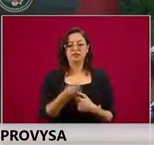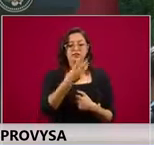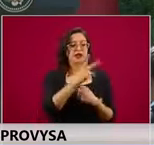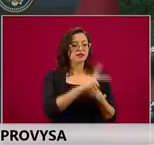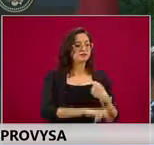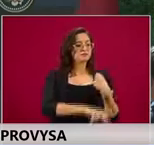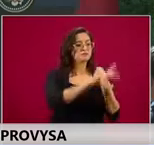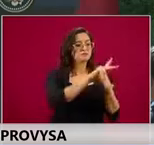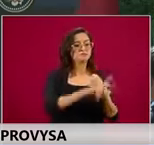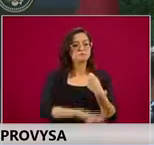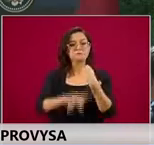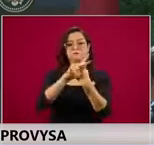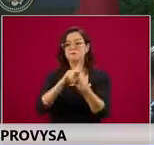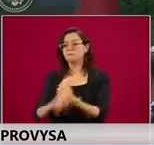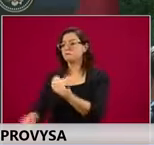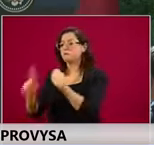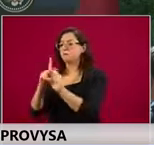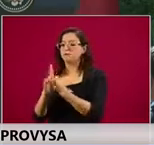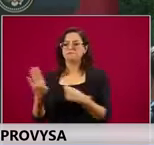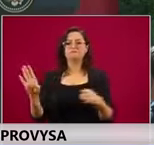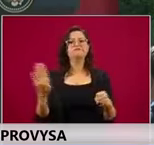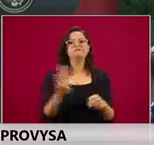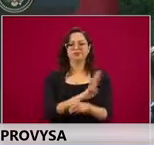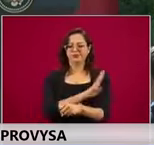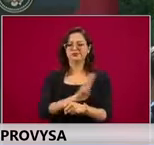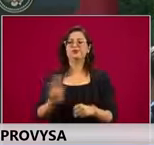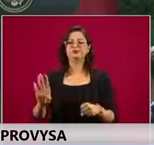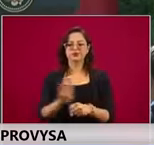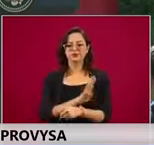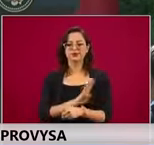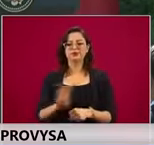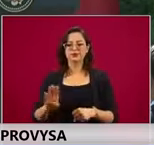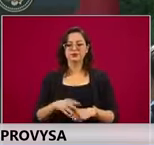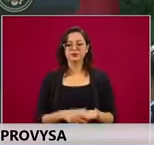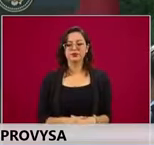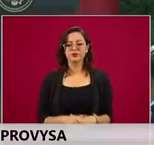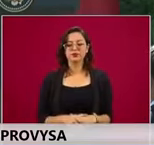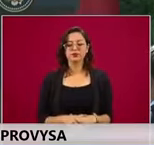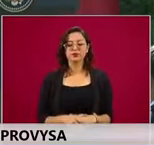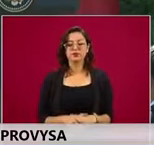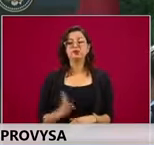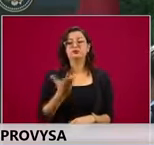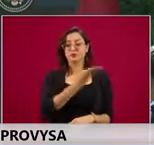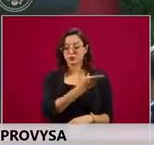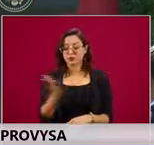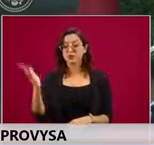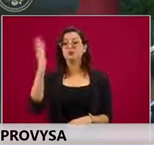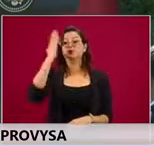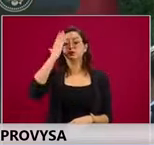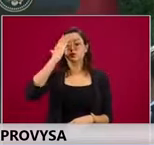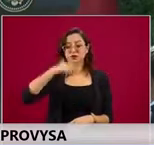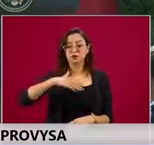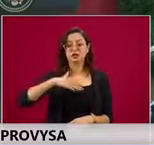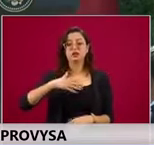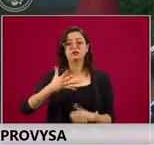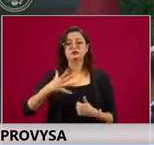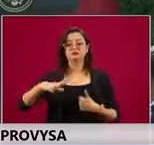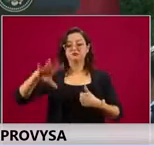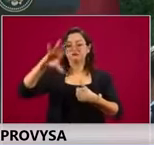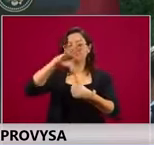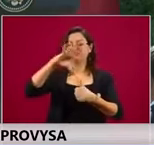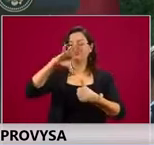el thank you. Y el, Thank oh, sí. you. Y un soda. Sí, también